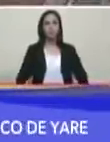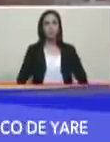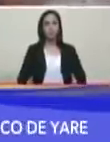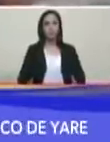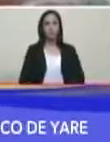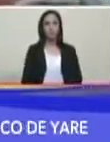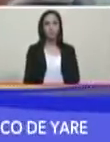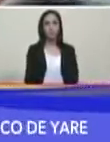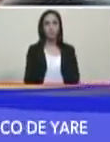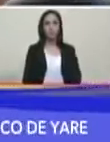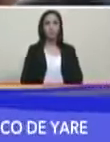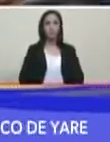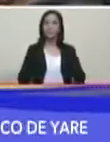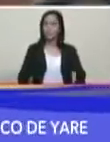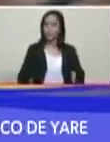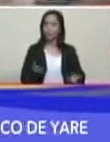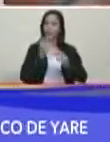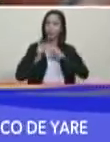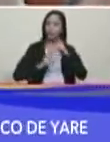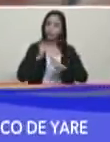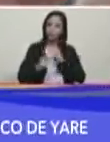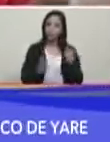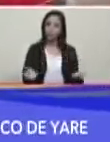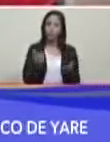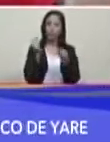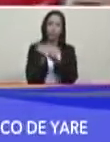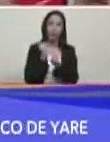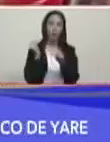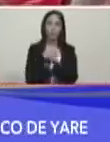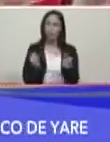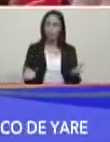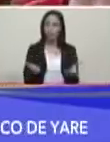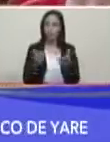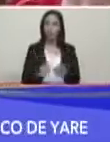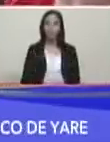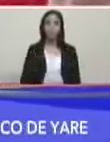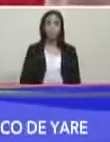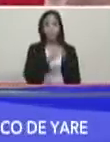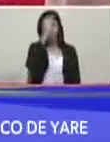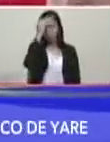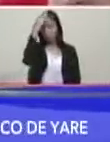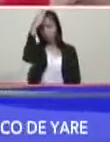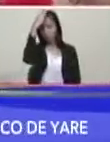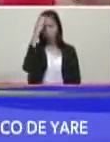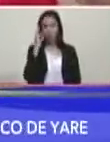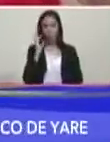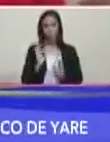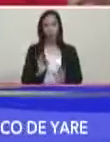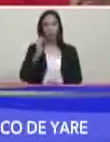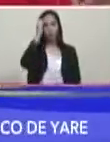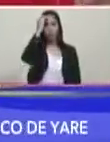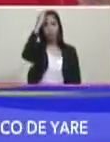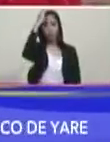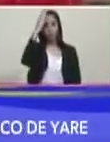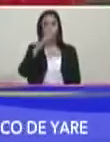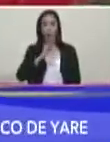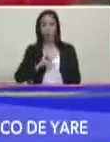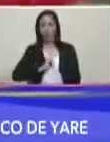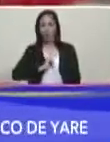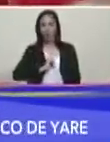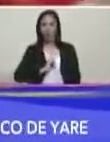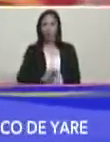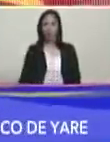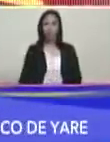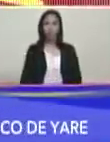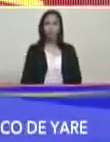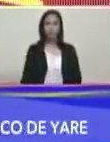Muy bien, a producir trabajo y más trabajo, conocimiento y más conocimiento, dignidad y más dignidad, y